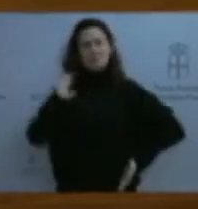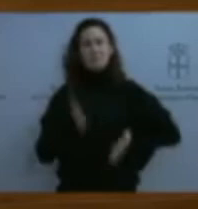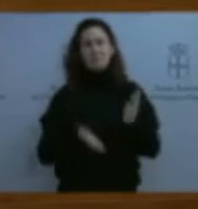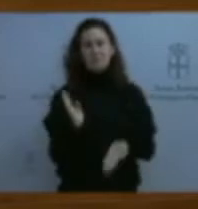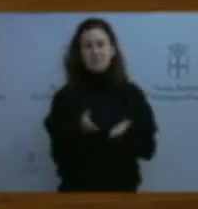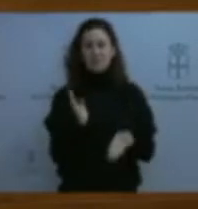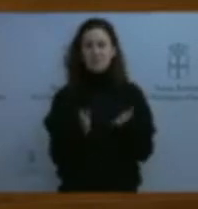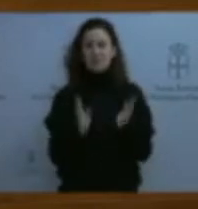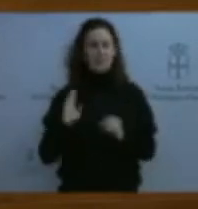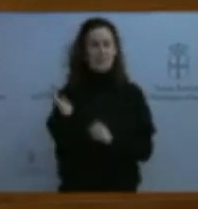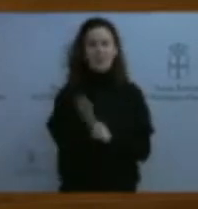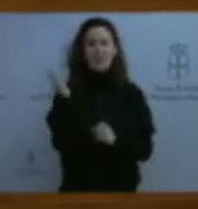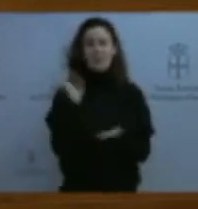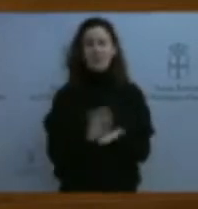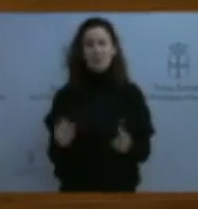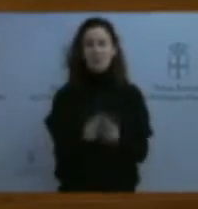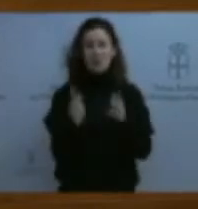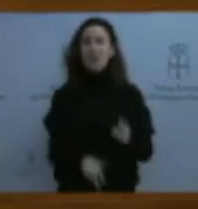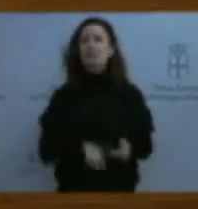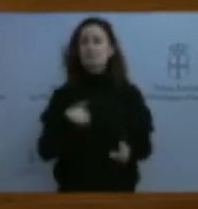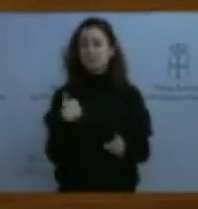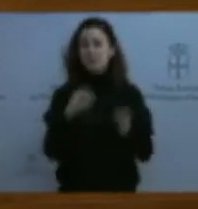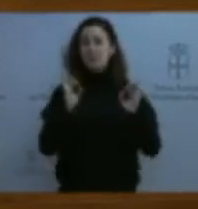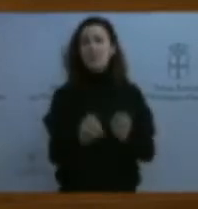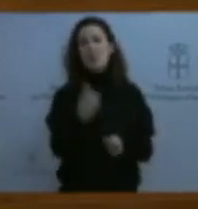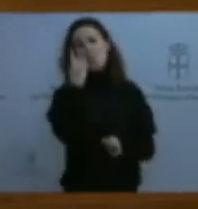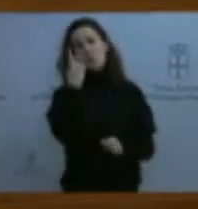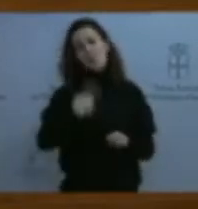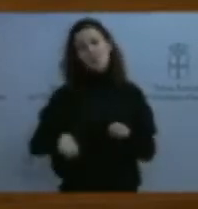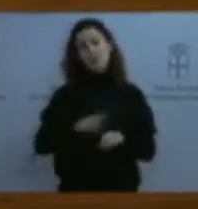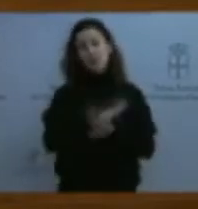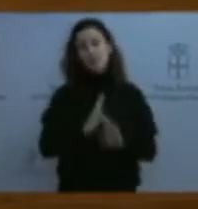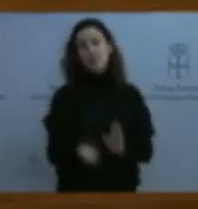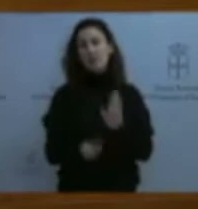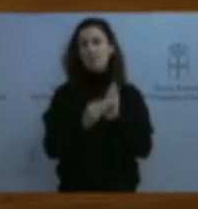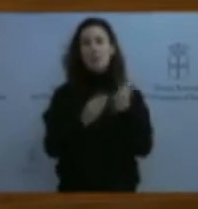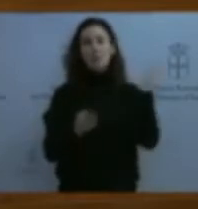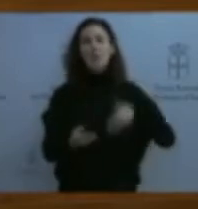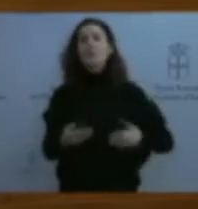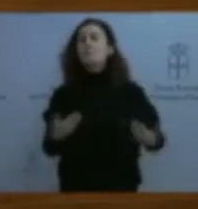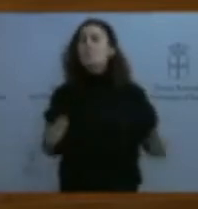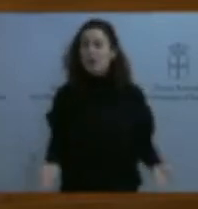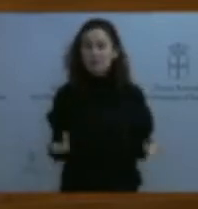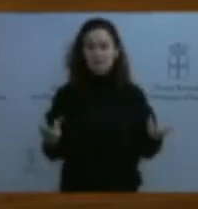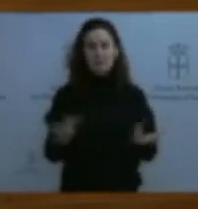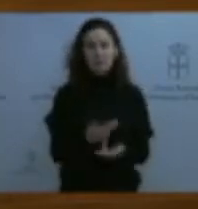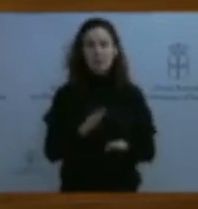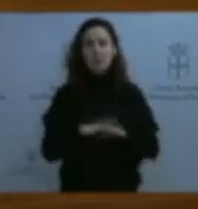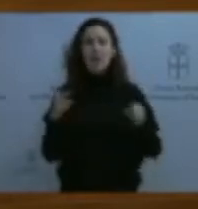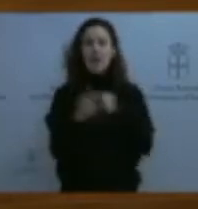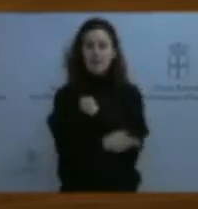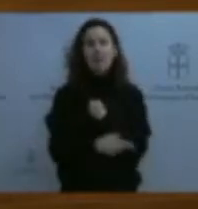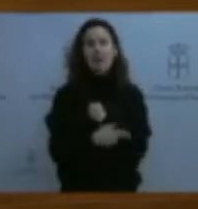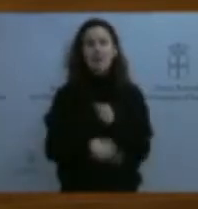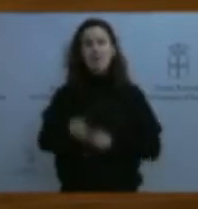de una manera general, pero uno de los factores que no se suele tener en cuenta es el recorte en materia de prevención de riesgos